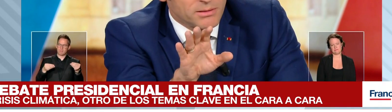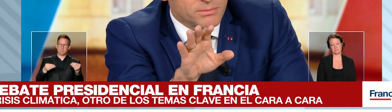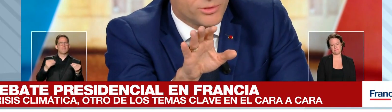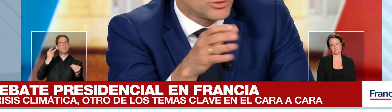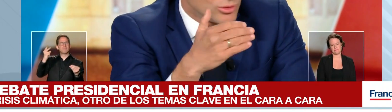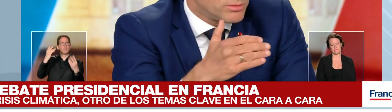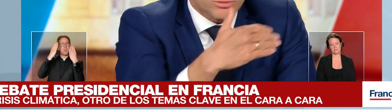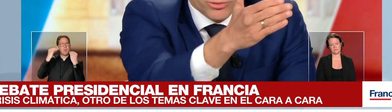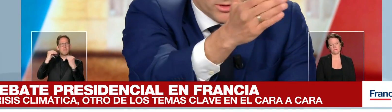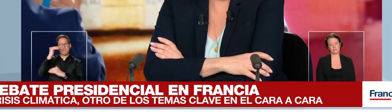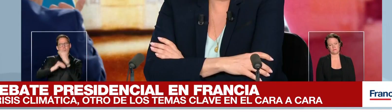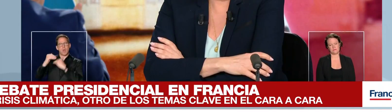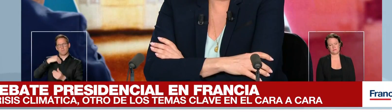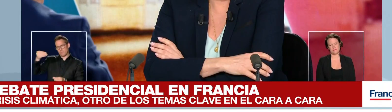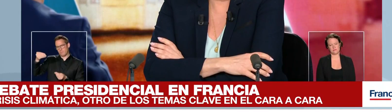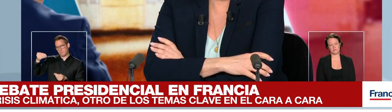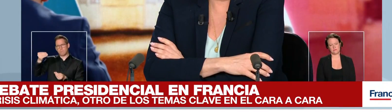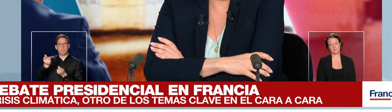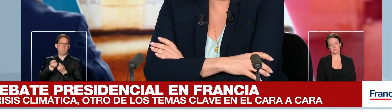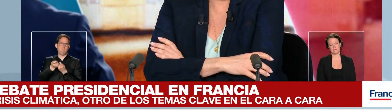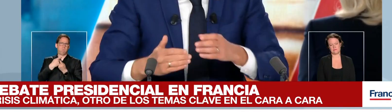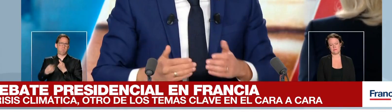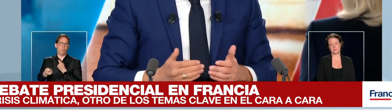Y ellos dicen que su programa no es sostenible.